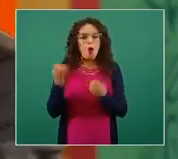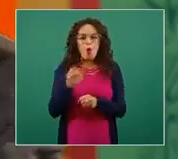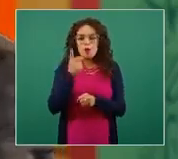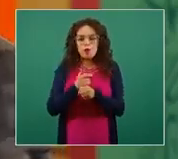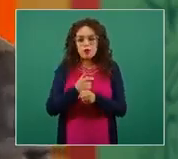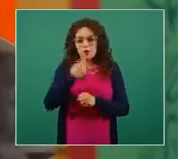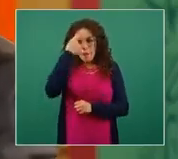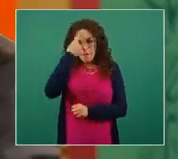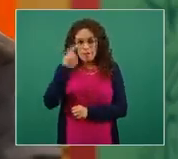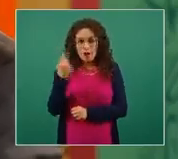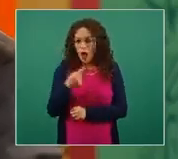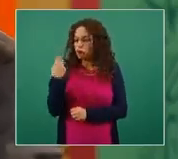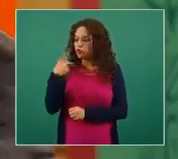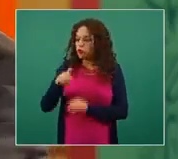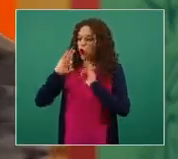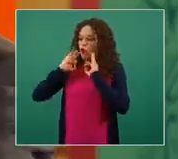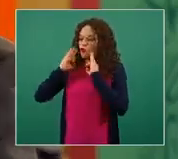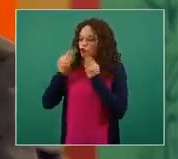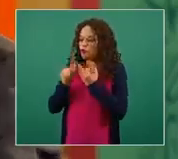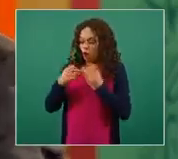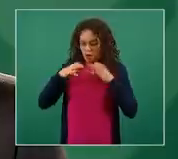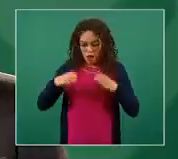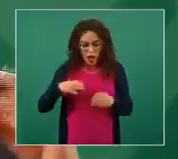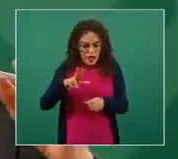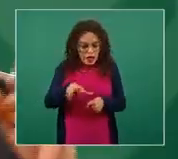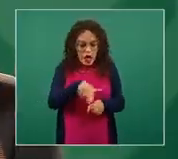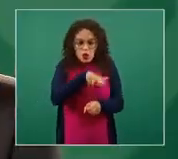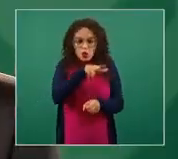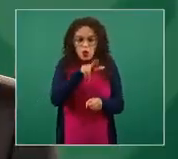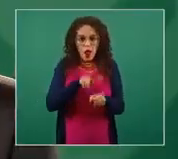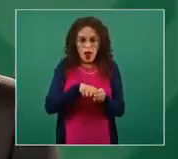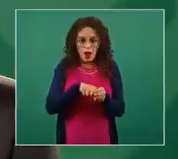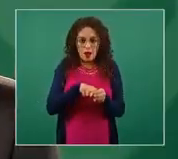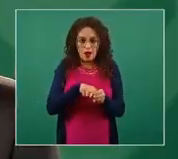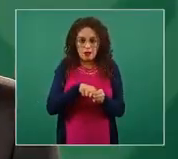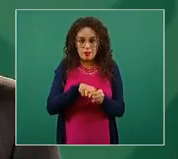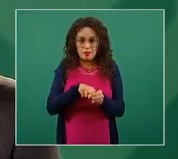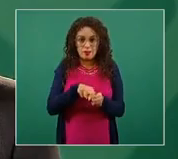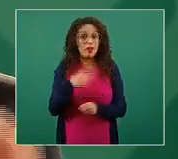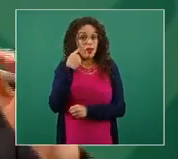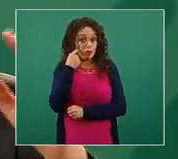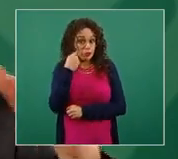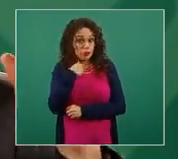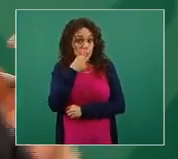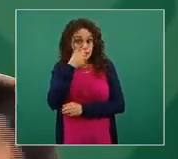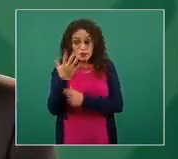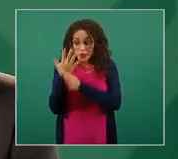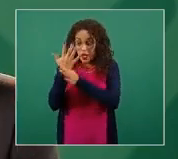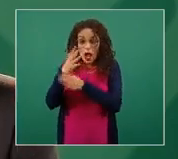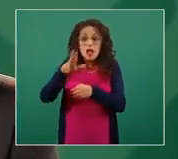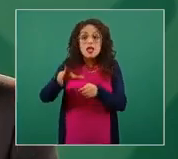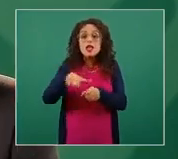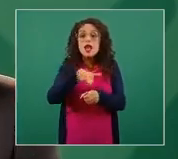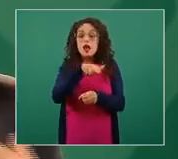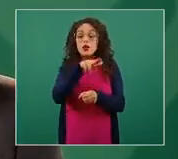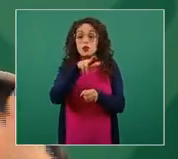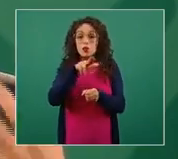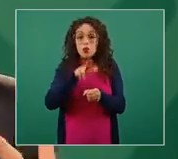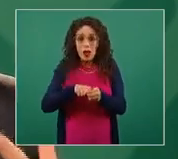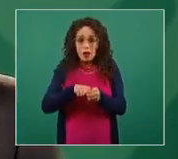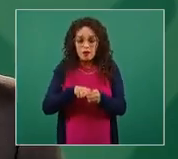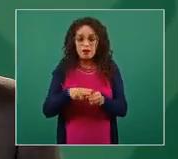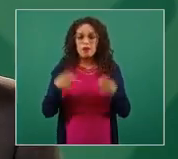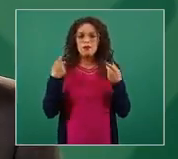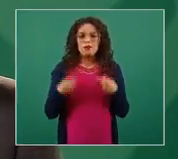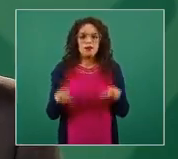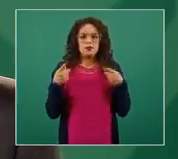condiciones naturales, aquí quiero enfatizar, naturales, en condiciones naturales, las